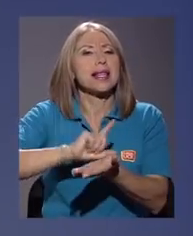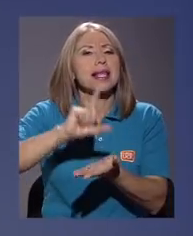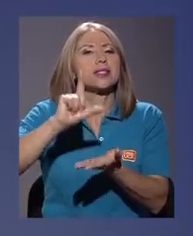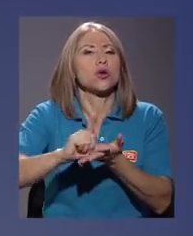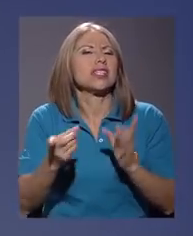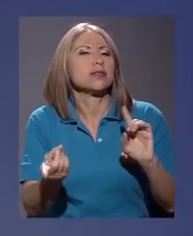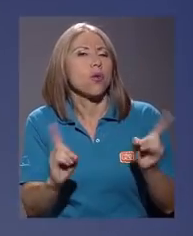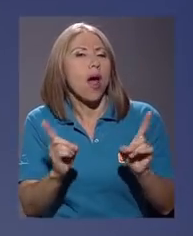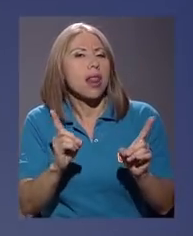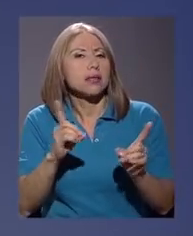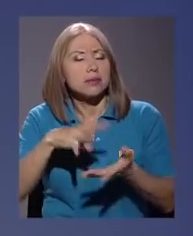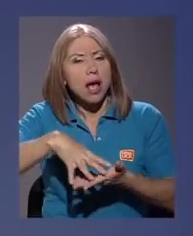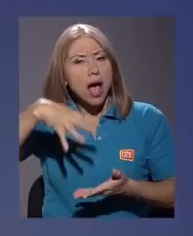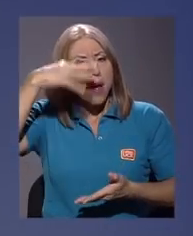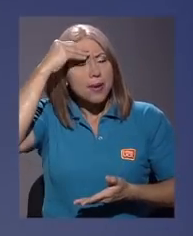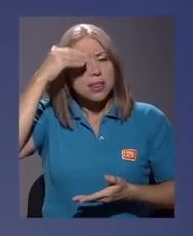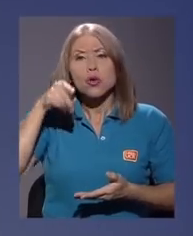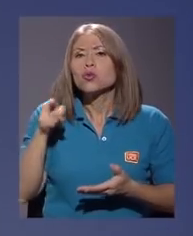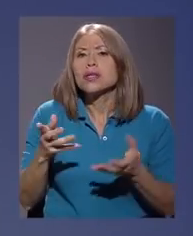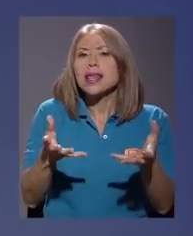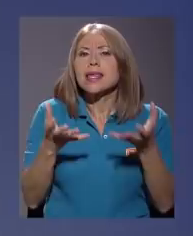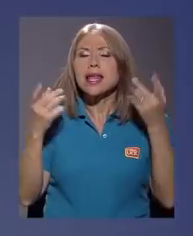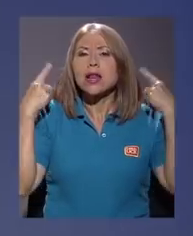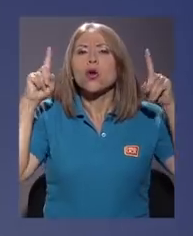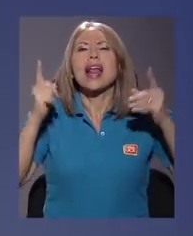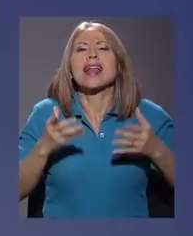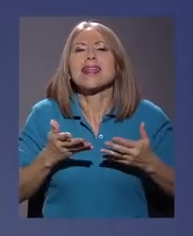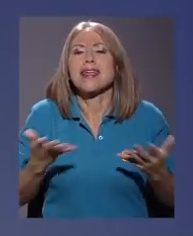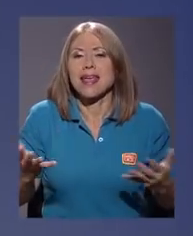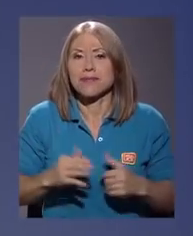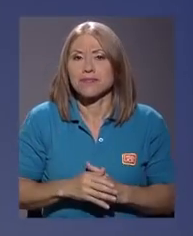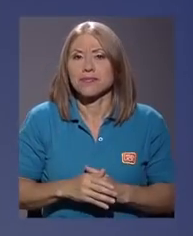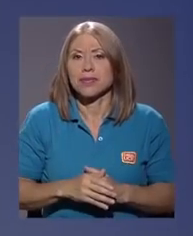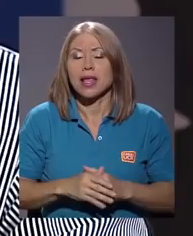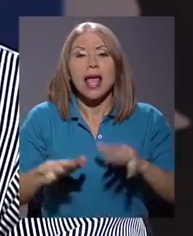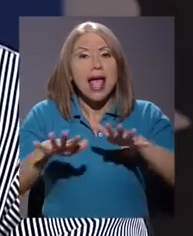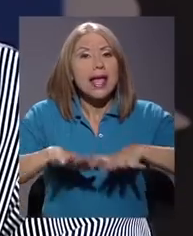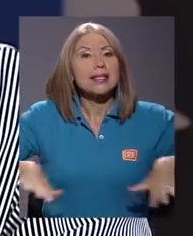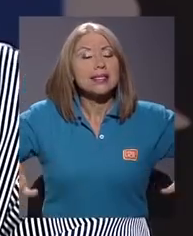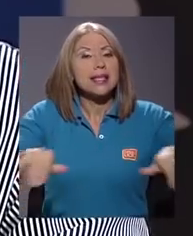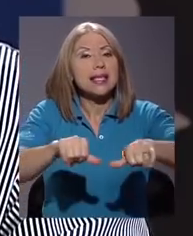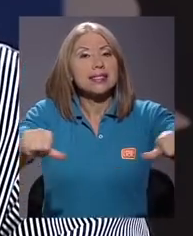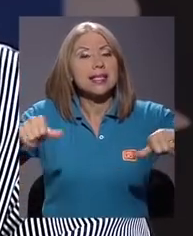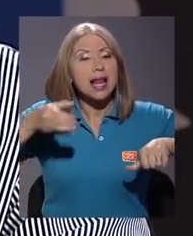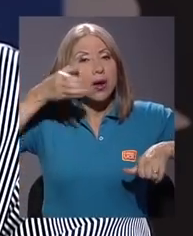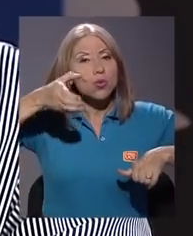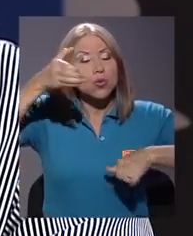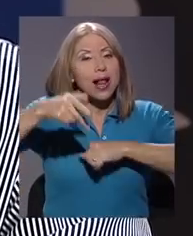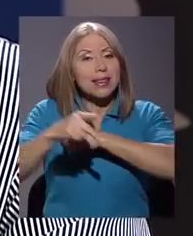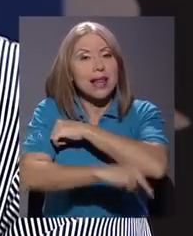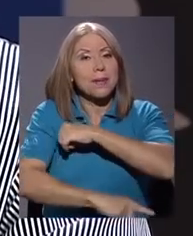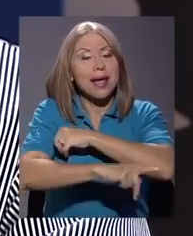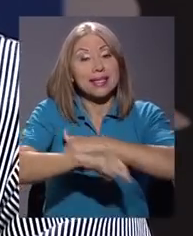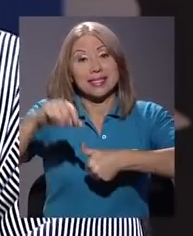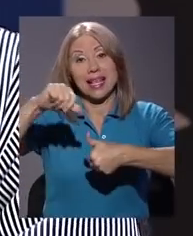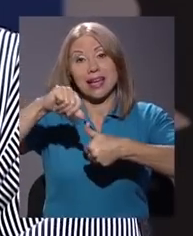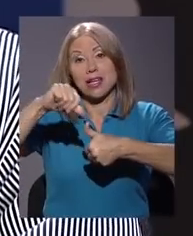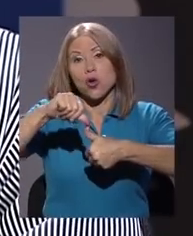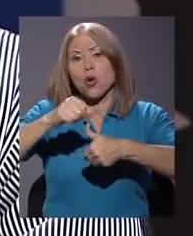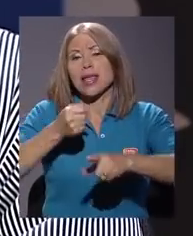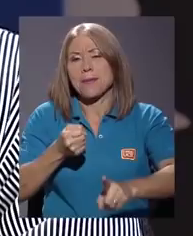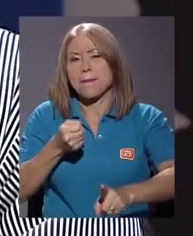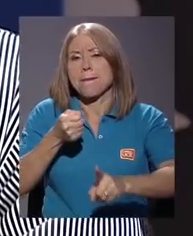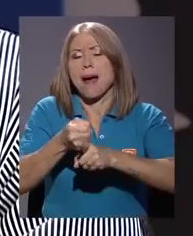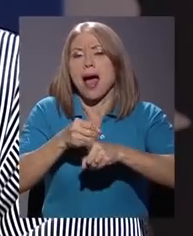es lo que queres eh lograr con esto Cómo pretendes impactar la escena cultural del país y de la región por claro e